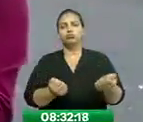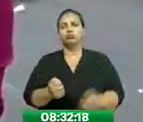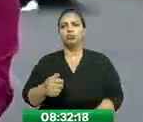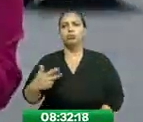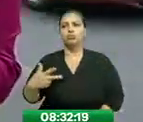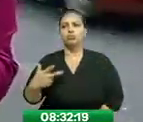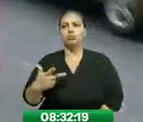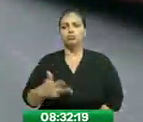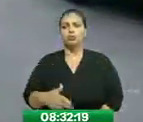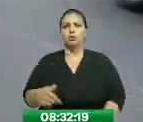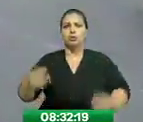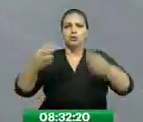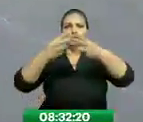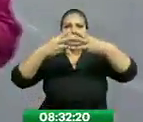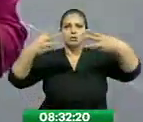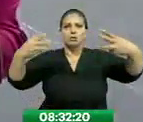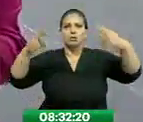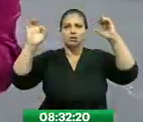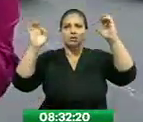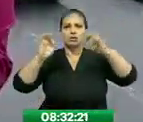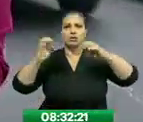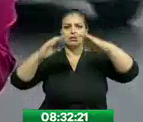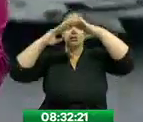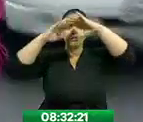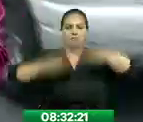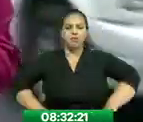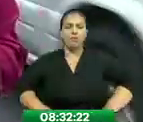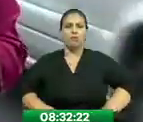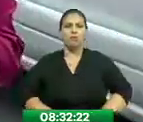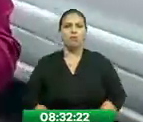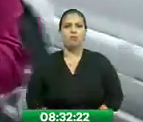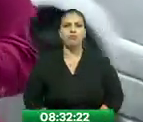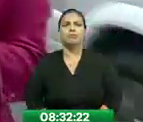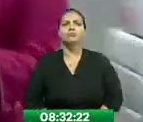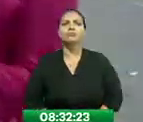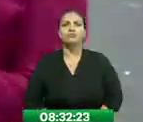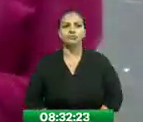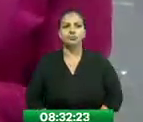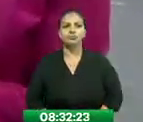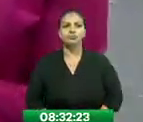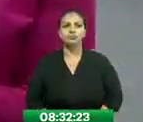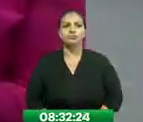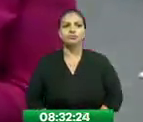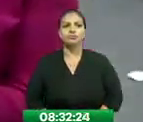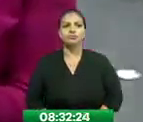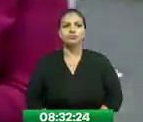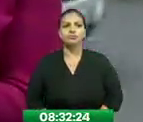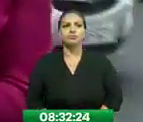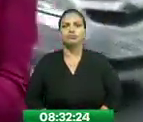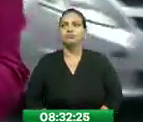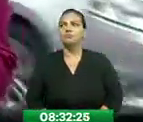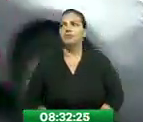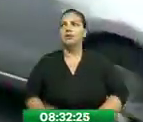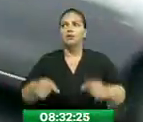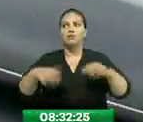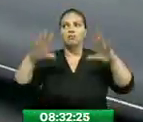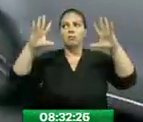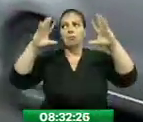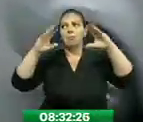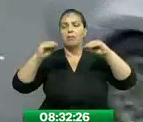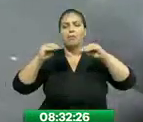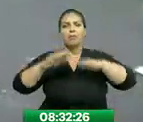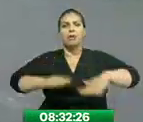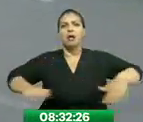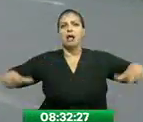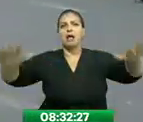cables, cableado eléctrico, fueron arrancados. Lamentablemente en este punto ahora la ciudadanía está sin energía eléctrica. Las personas que vieron